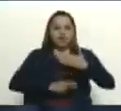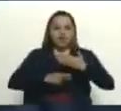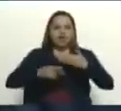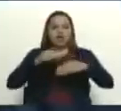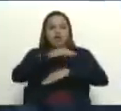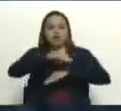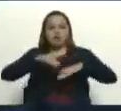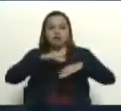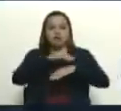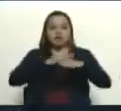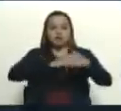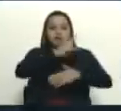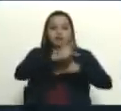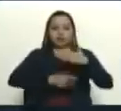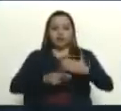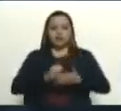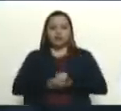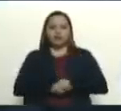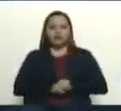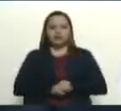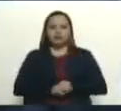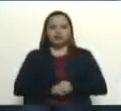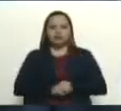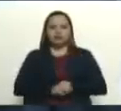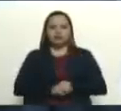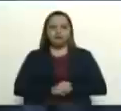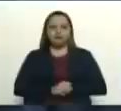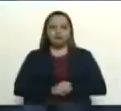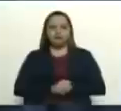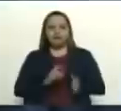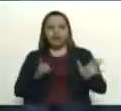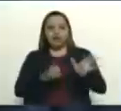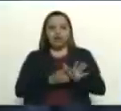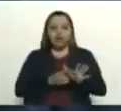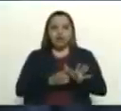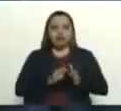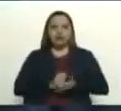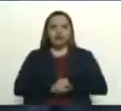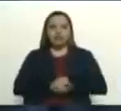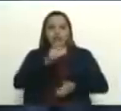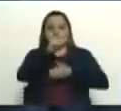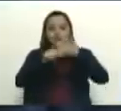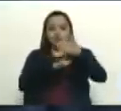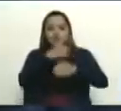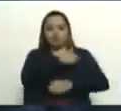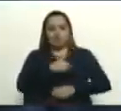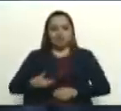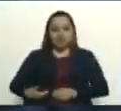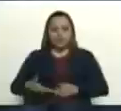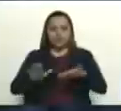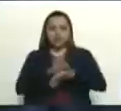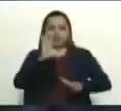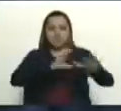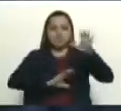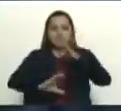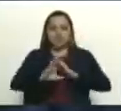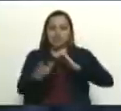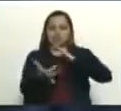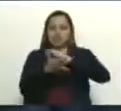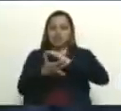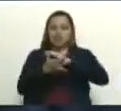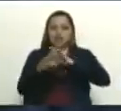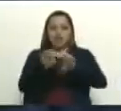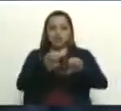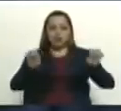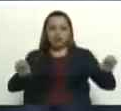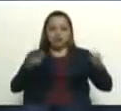Poder Popular de Planificación. La ciudadana Gabriela Jiménez, vicepresidenta sectorial para la Ciencia, Tecnología,